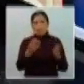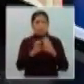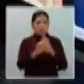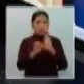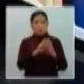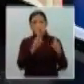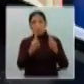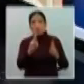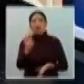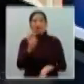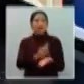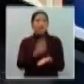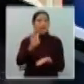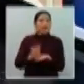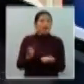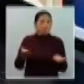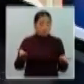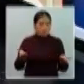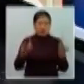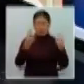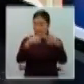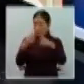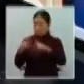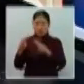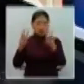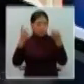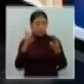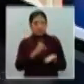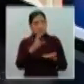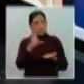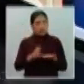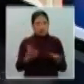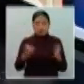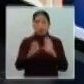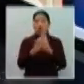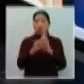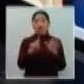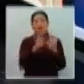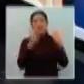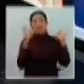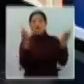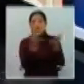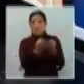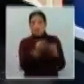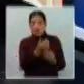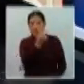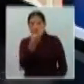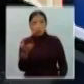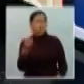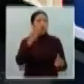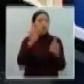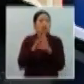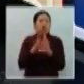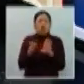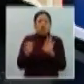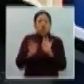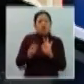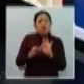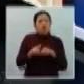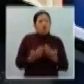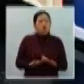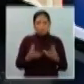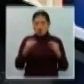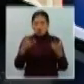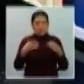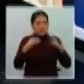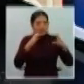ejemplo, que tiene discapacidades, diferentes tipos de discapacidades, con las personas, familias que pueden ser sordas, que no van a poder tener